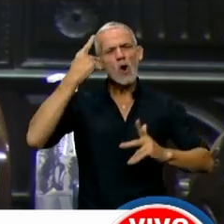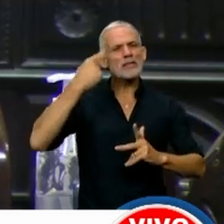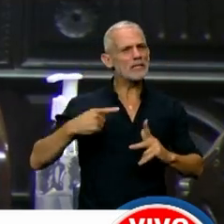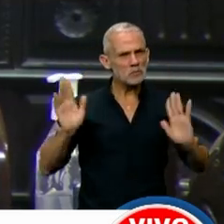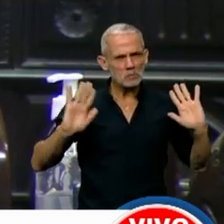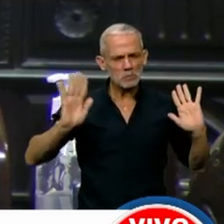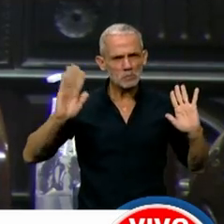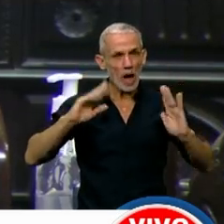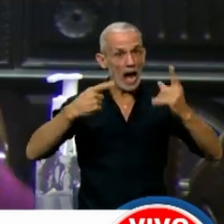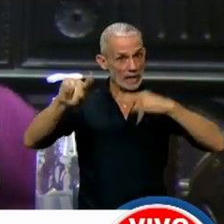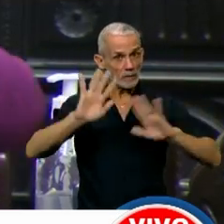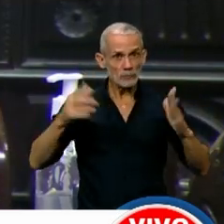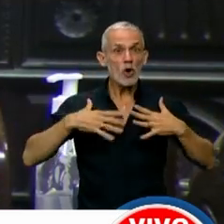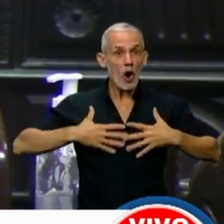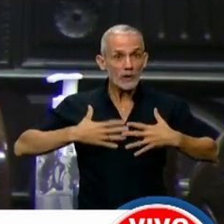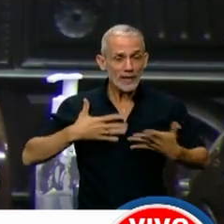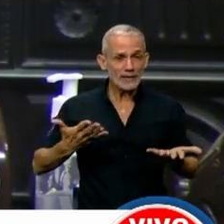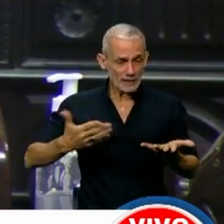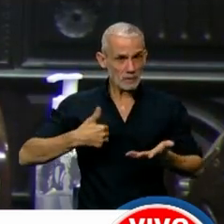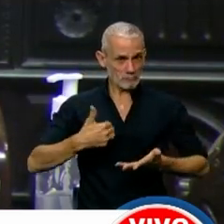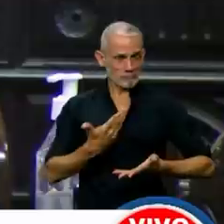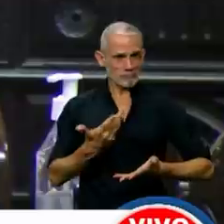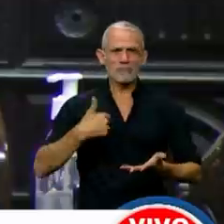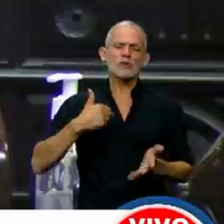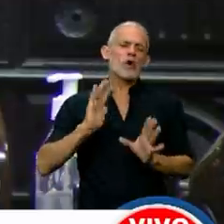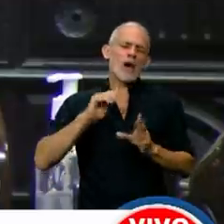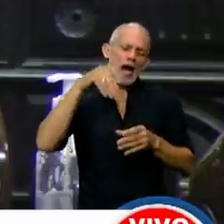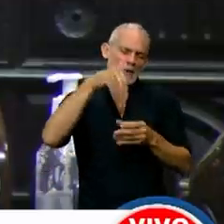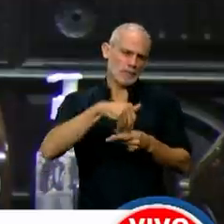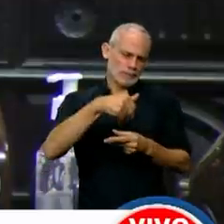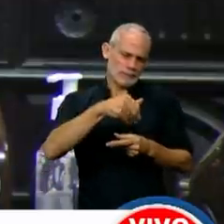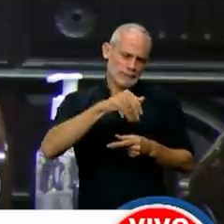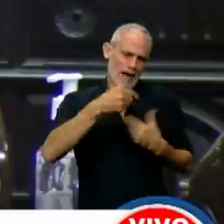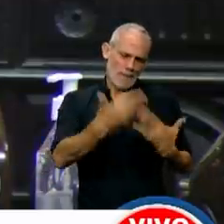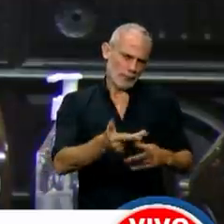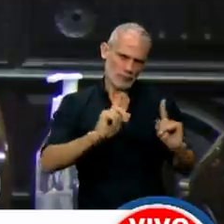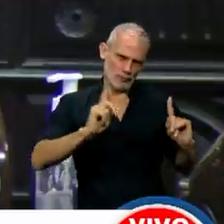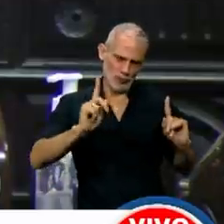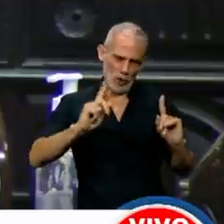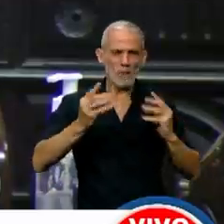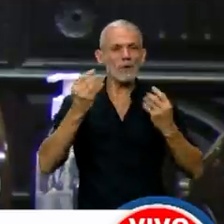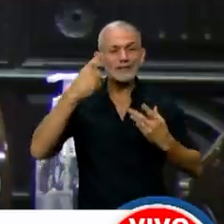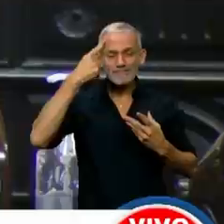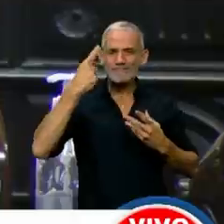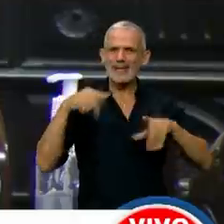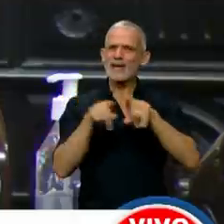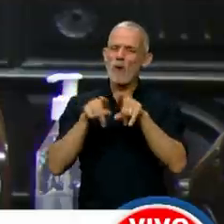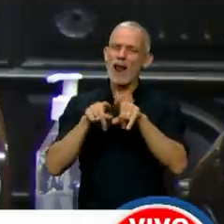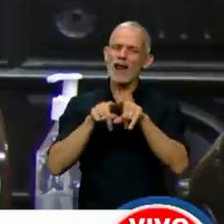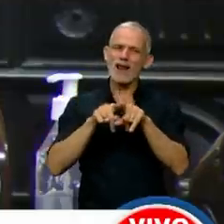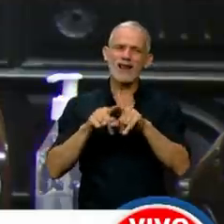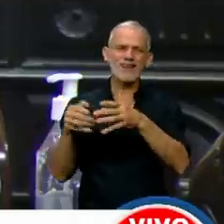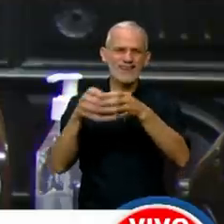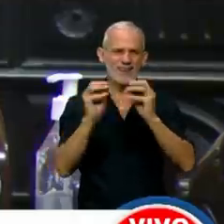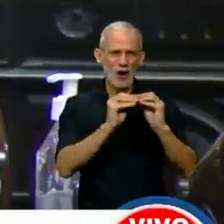contrario estoy contenta puedo decir que no voy a apoyar este proyecto porque considero igual que todos mis